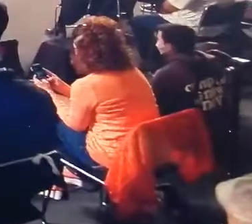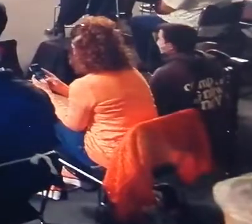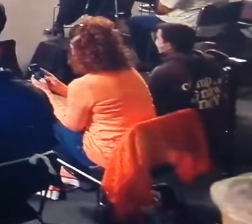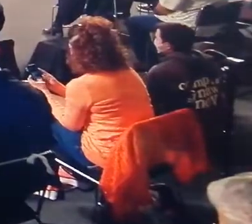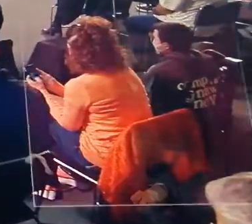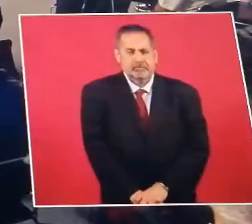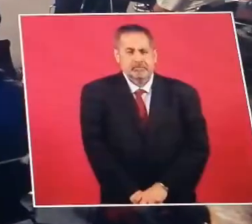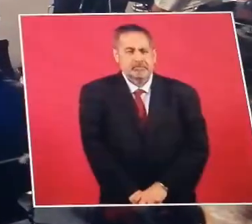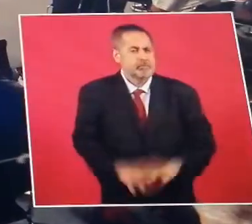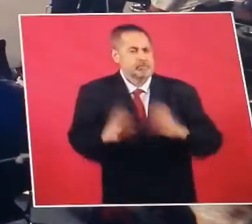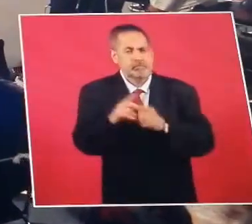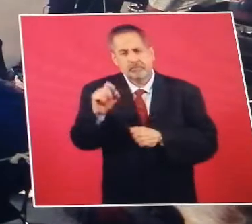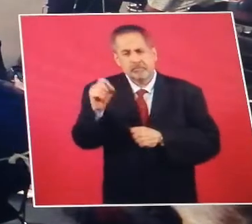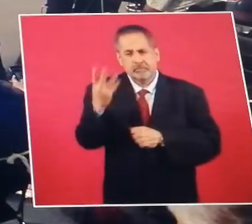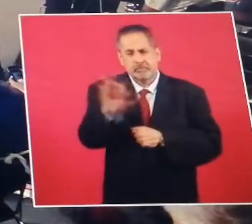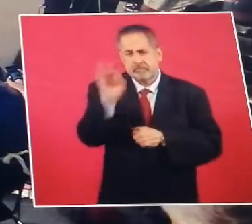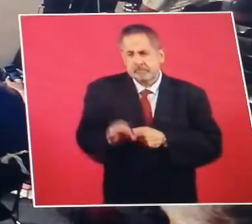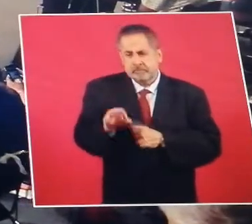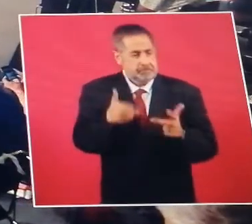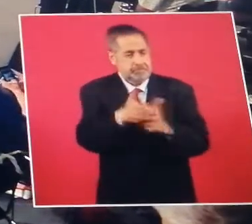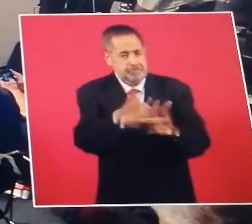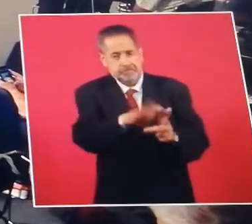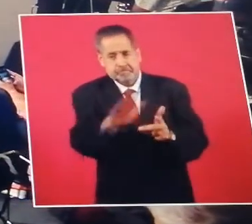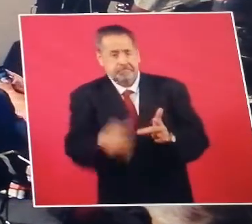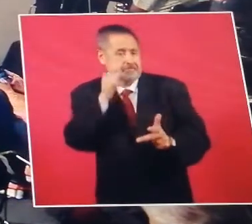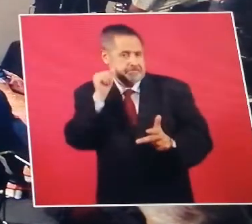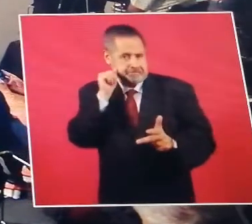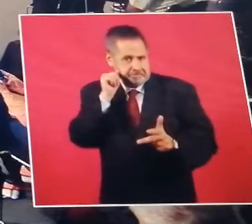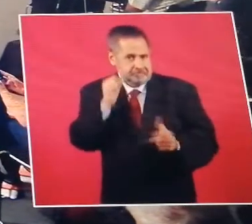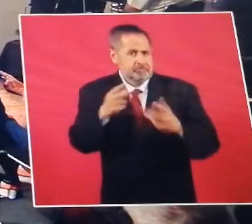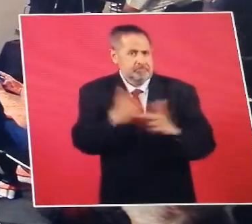Estamos hablando del 24% de los homicidios del país de ayer.